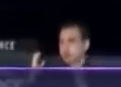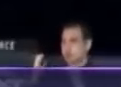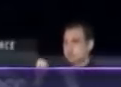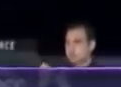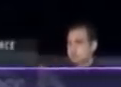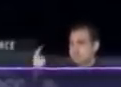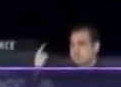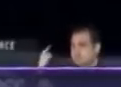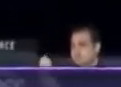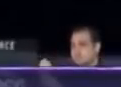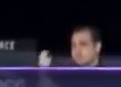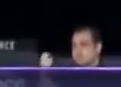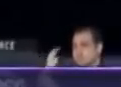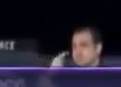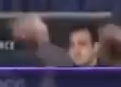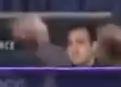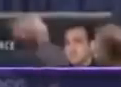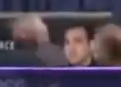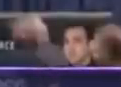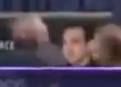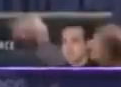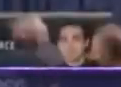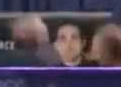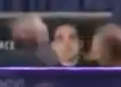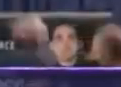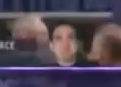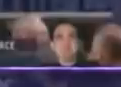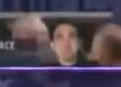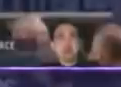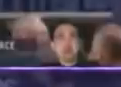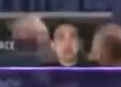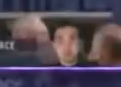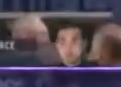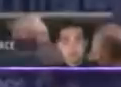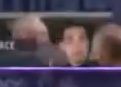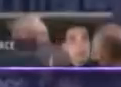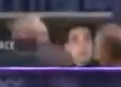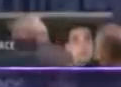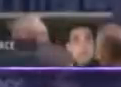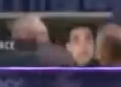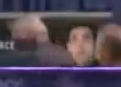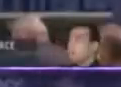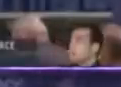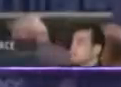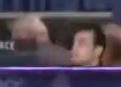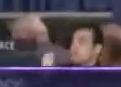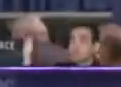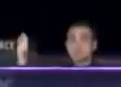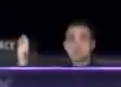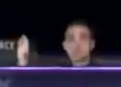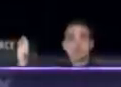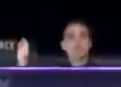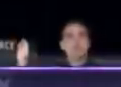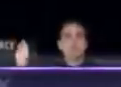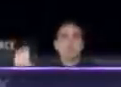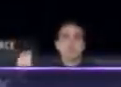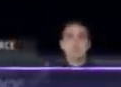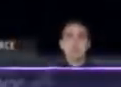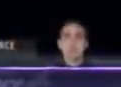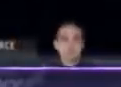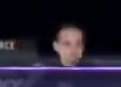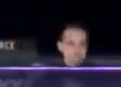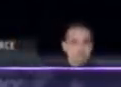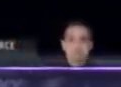el pago del reintegro a nuestros contribuyentes a días de haber radicado las planillas electrónicas. Cumplimos con el